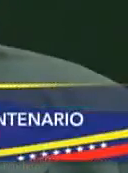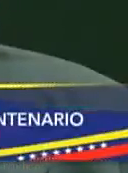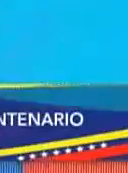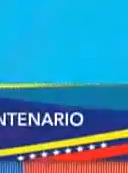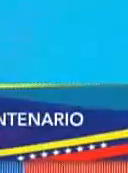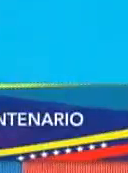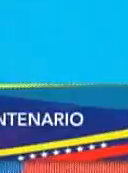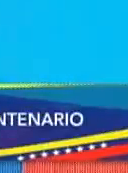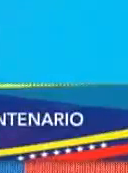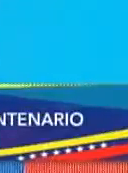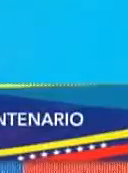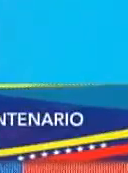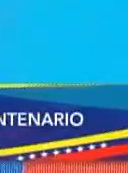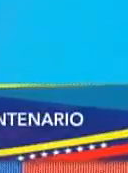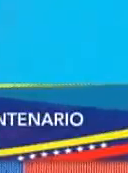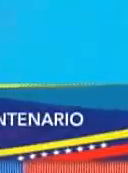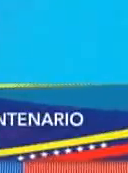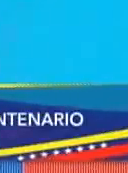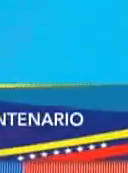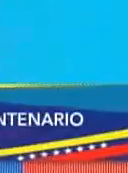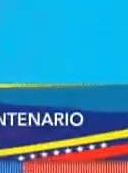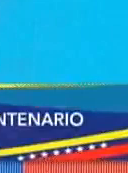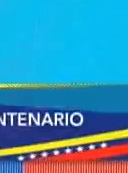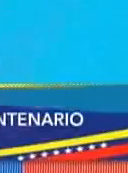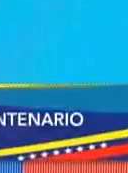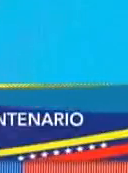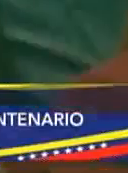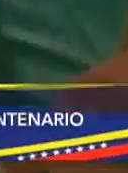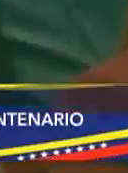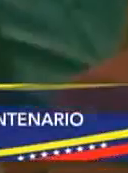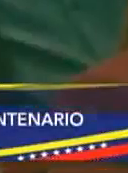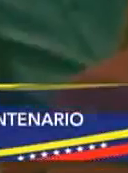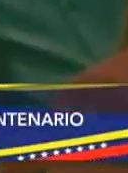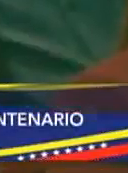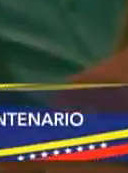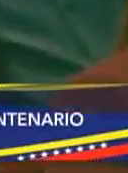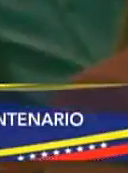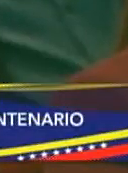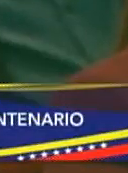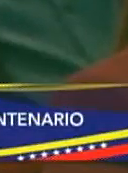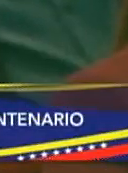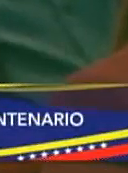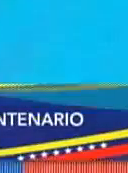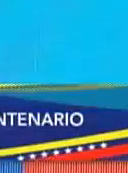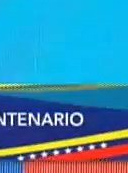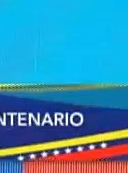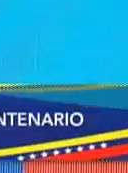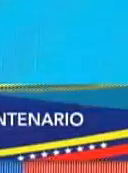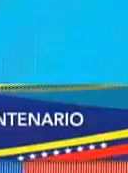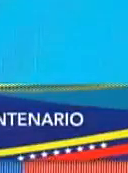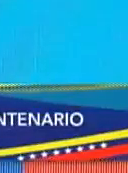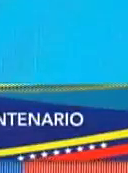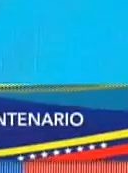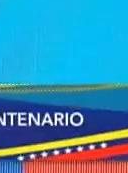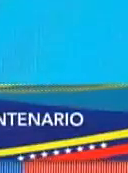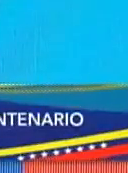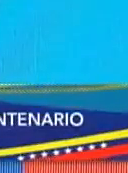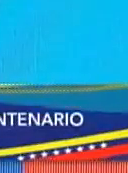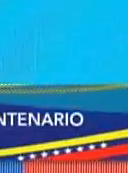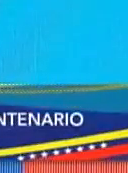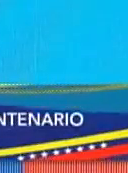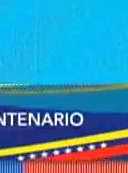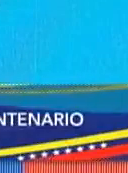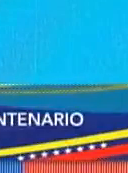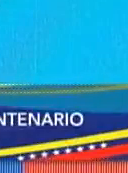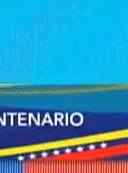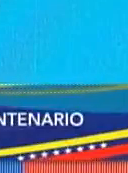encontrado, compartido, haberse reconocido como parte de una comunidad en sus diferencias. Es una buena nota, una